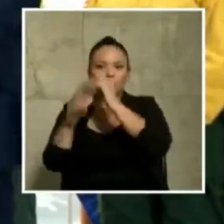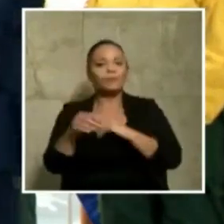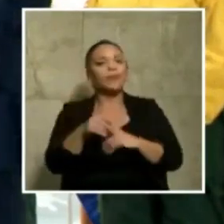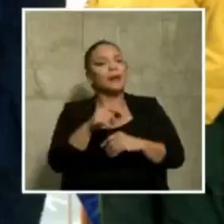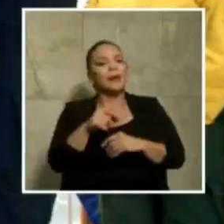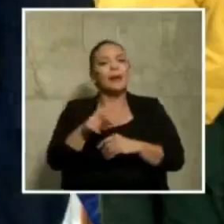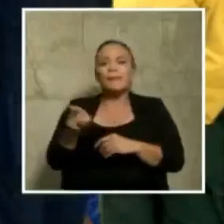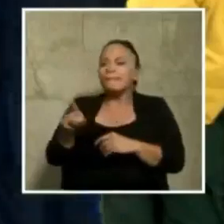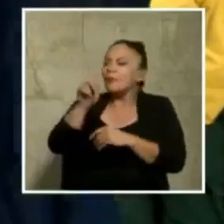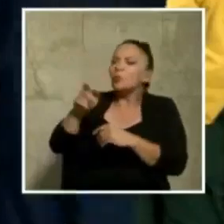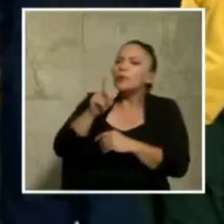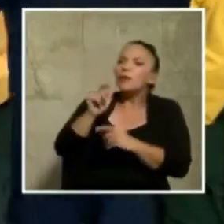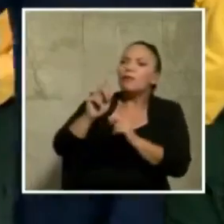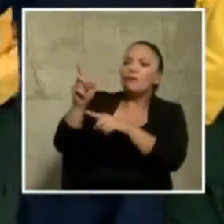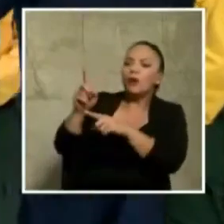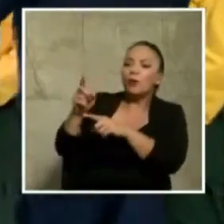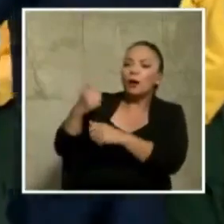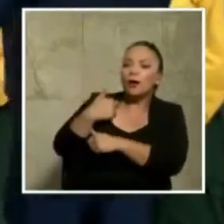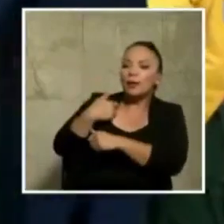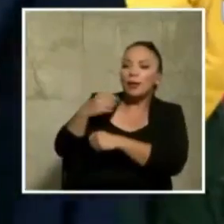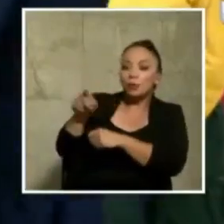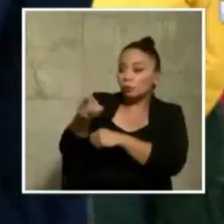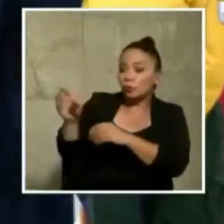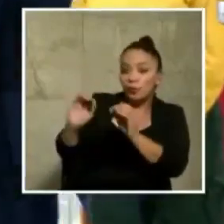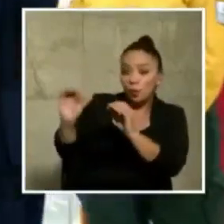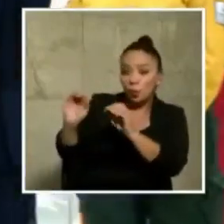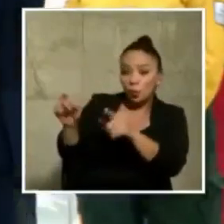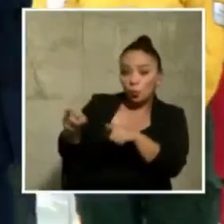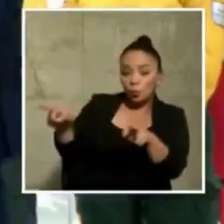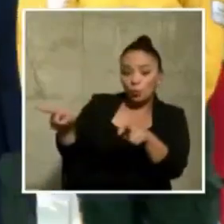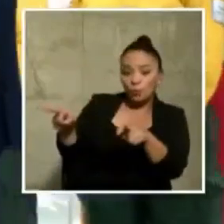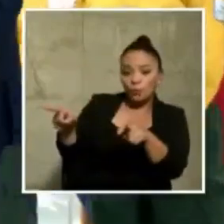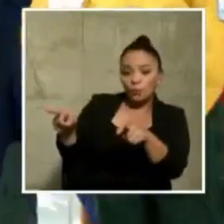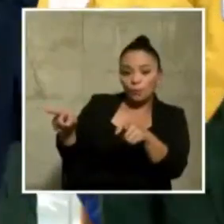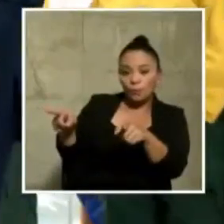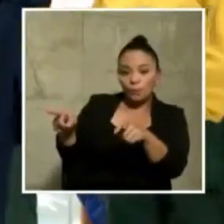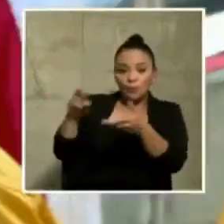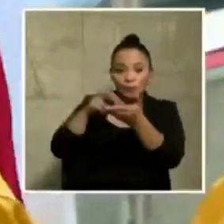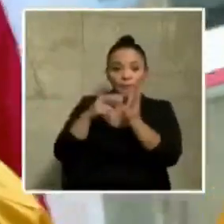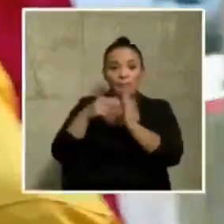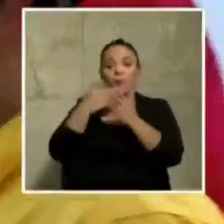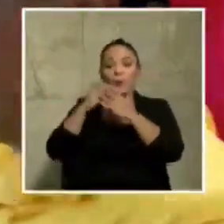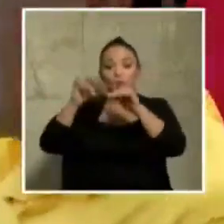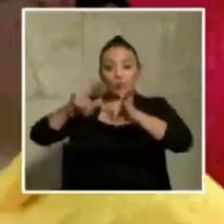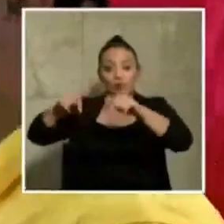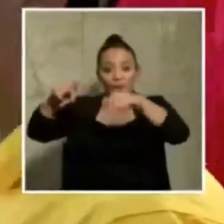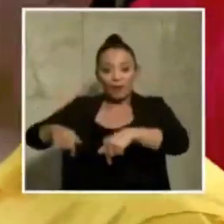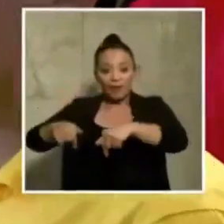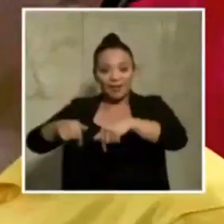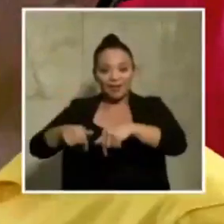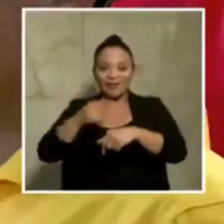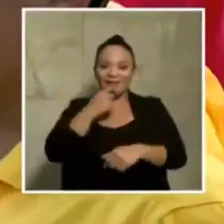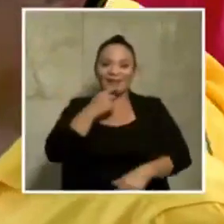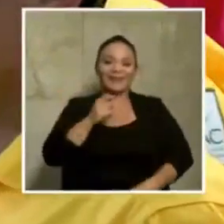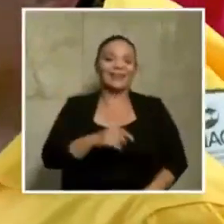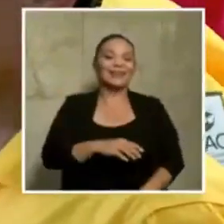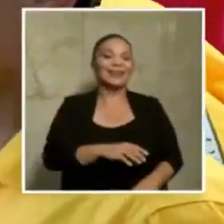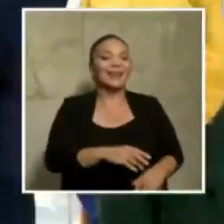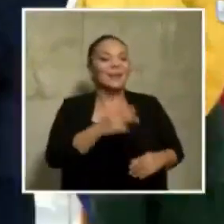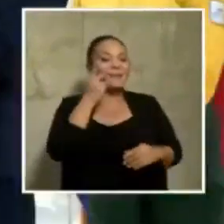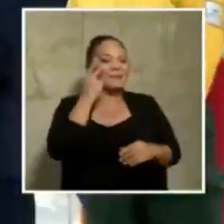ustedes? Ninguno de ustedes. Ninguno de ustedes. Dejaron a los buenos aquí entonces. Exactamente. Vean, primero que